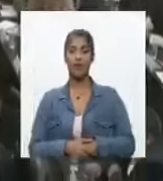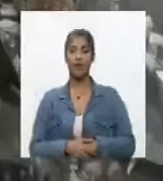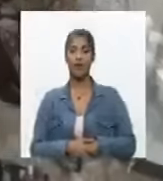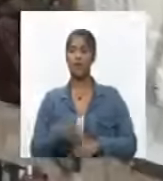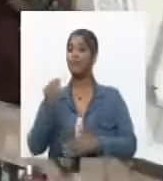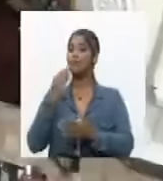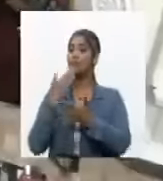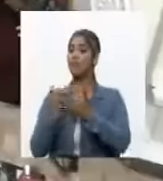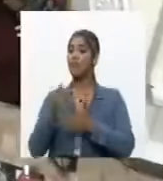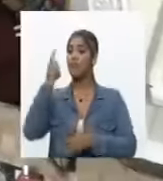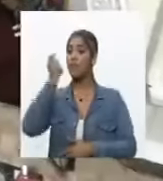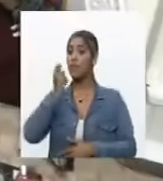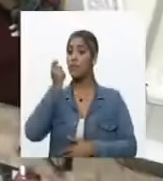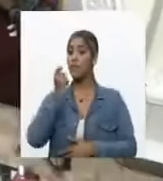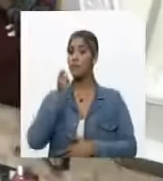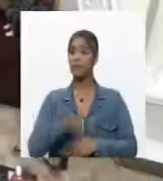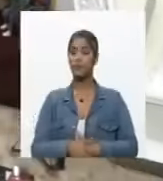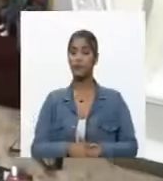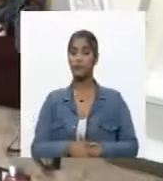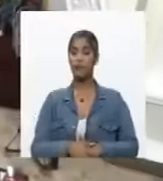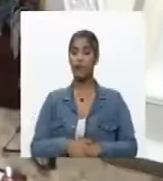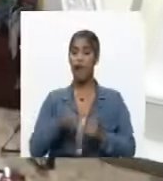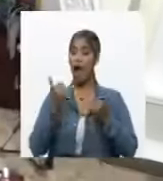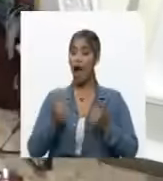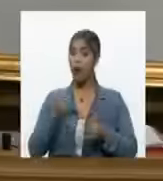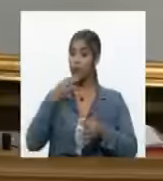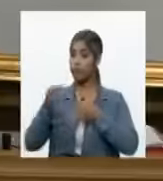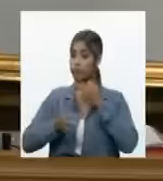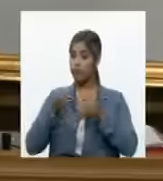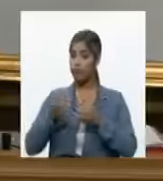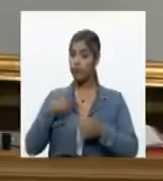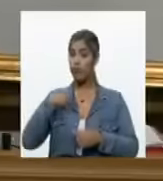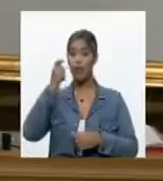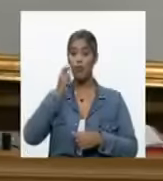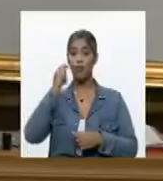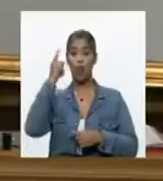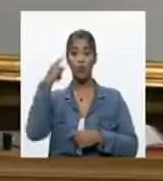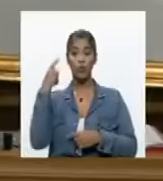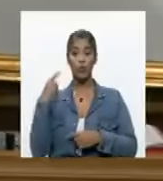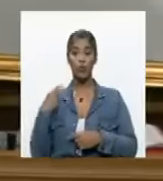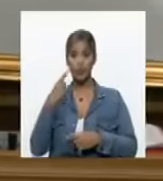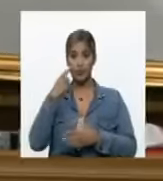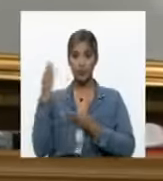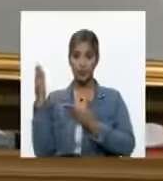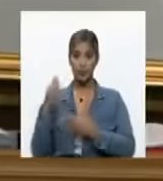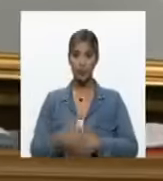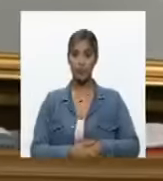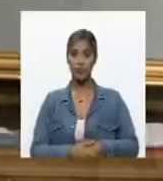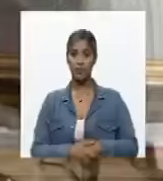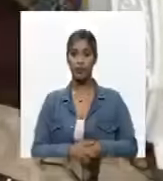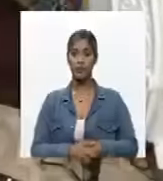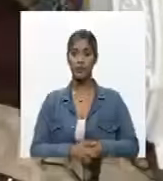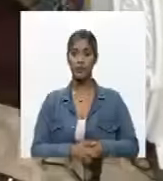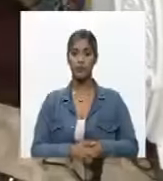Muchísimas gracias, diputada. Déjame el derecho de palabra a la diputada Rodbeck Zapoleo.